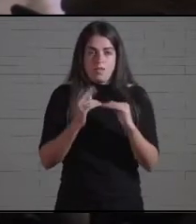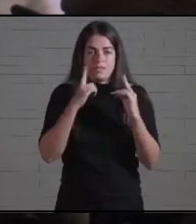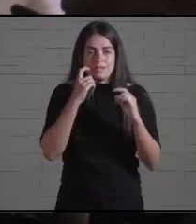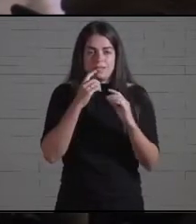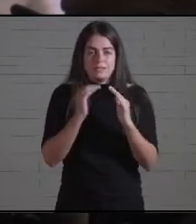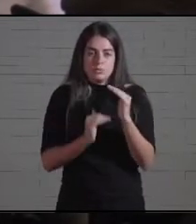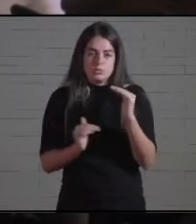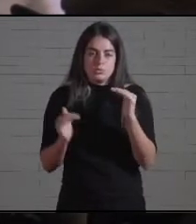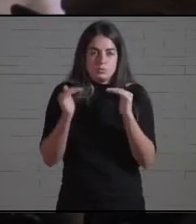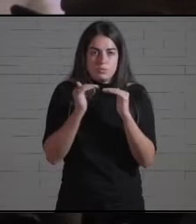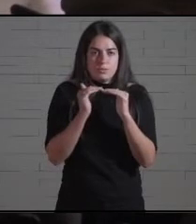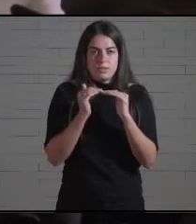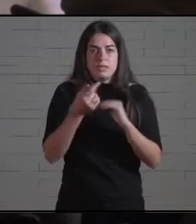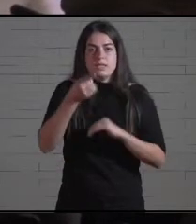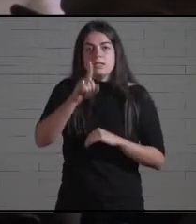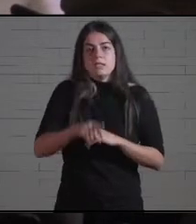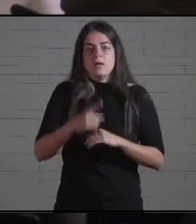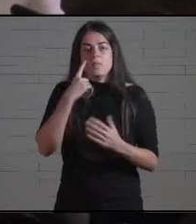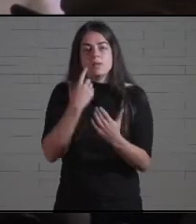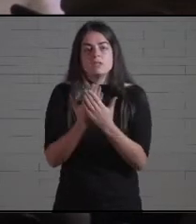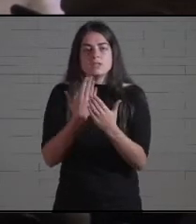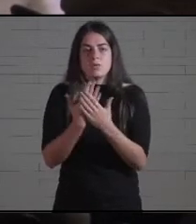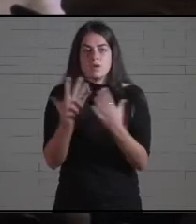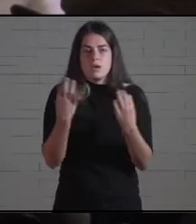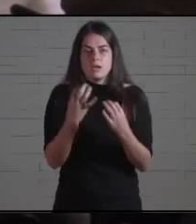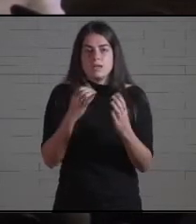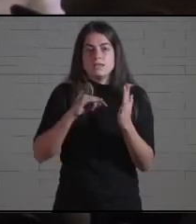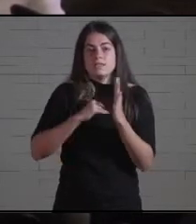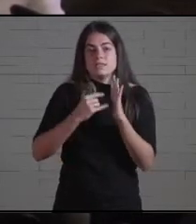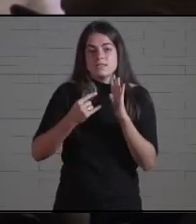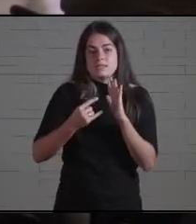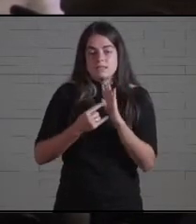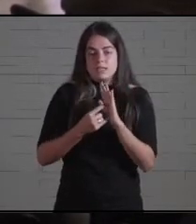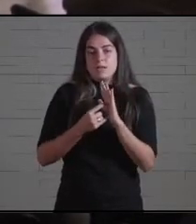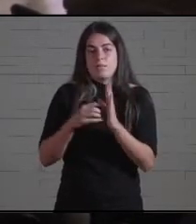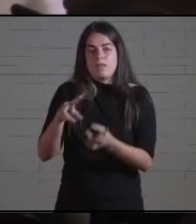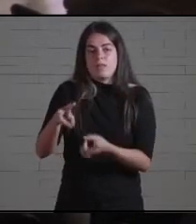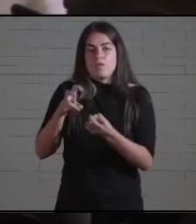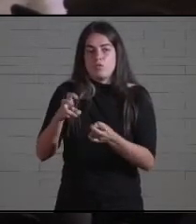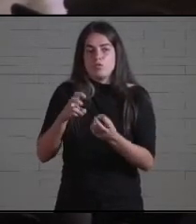también en asegurar que el sistema tributario es progresivo